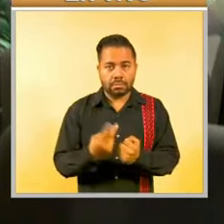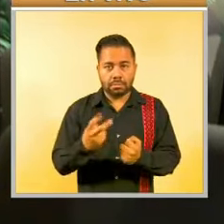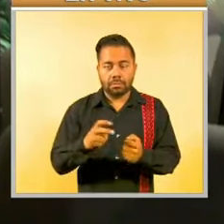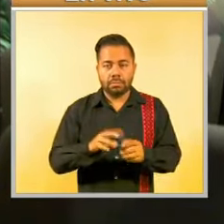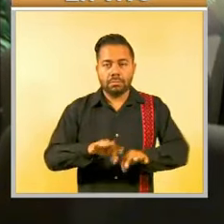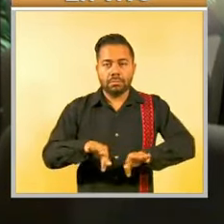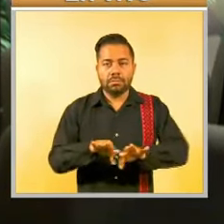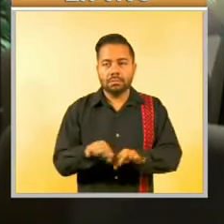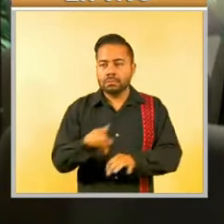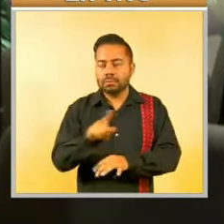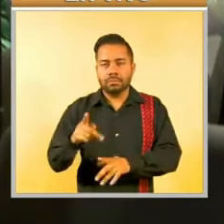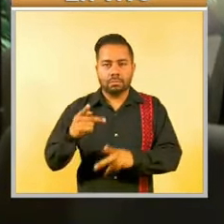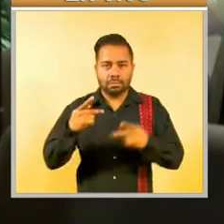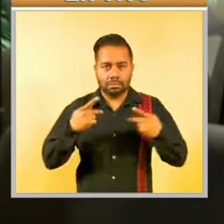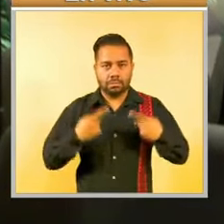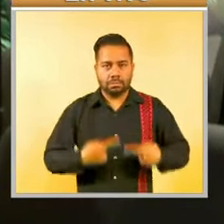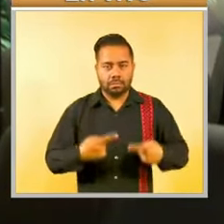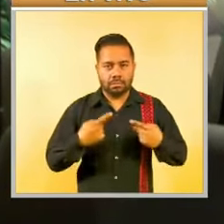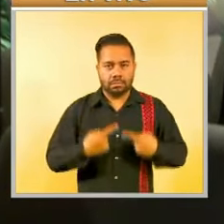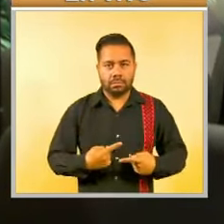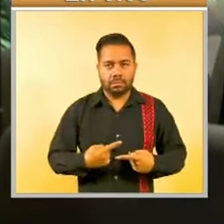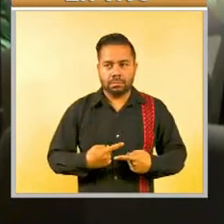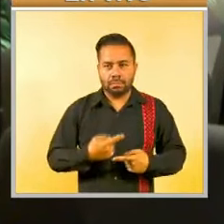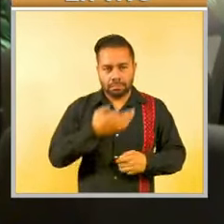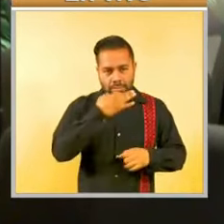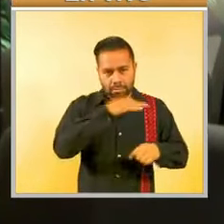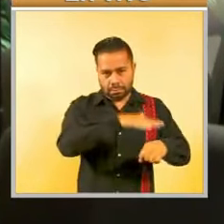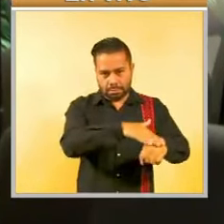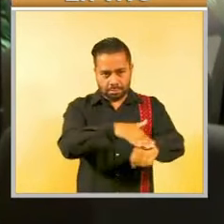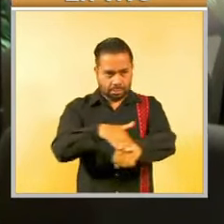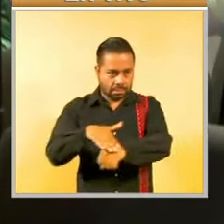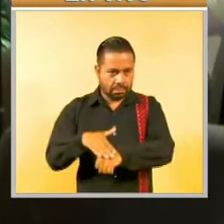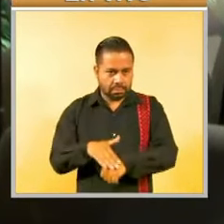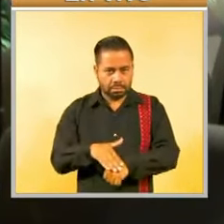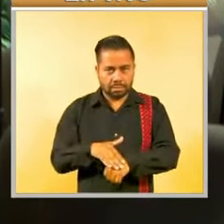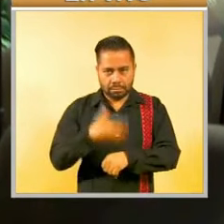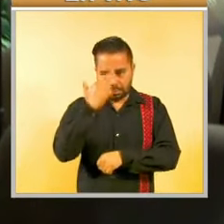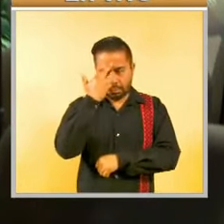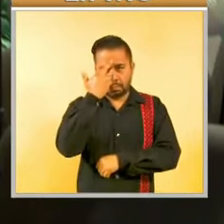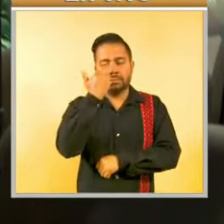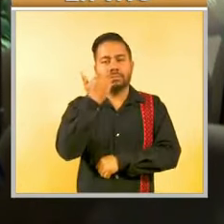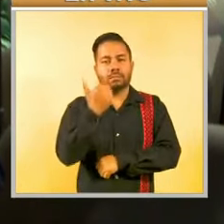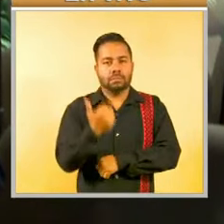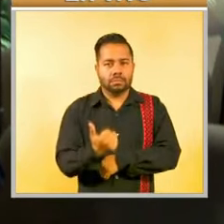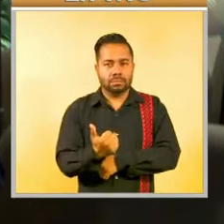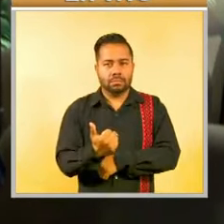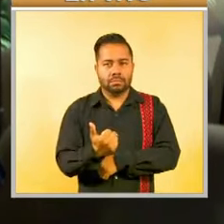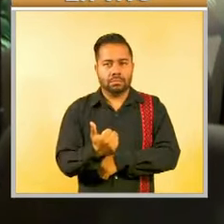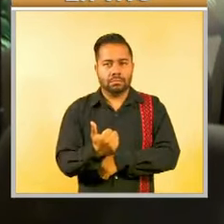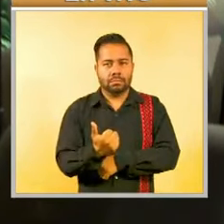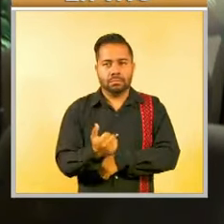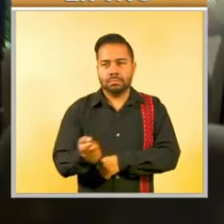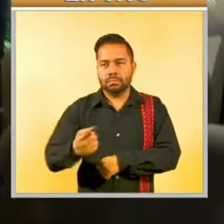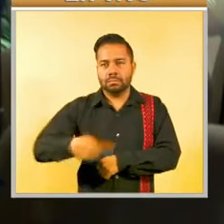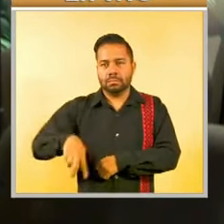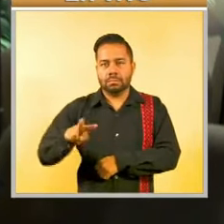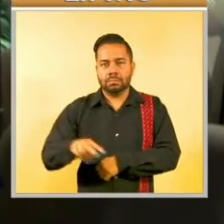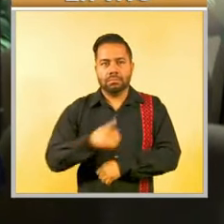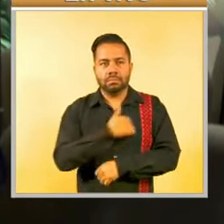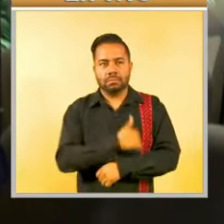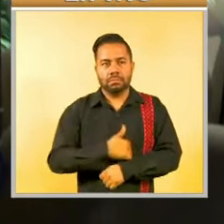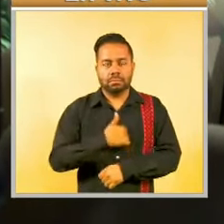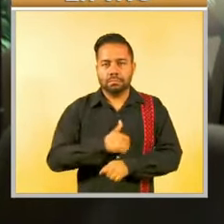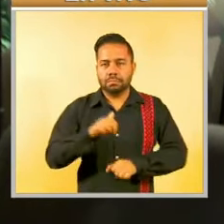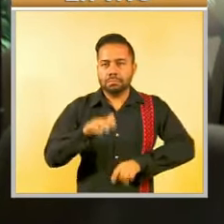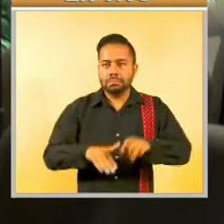es importante que la ciudadanía se entere porque son los que desafortunadamente a